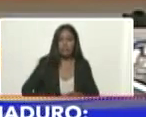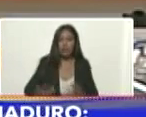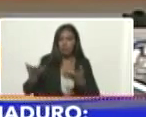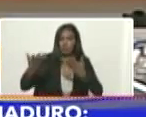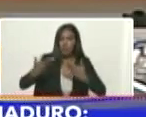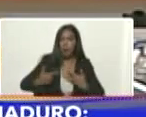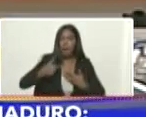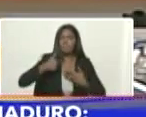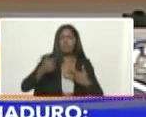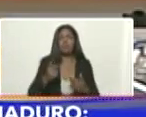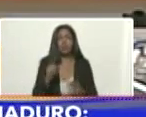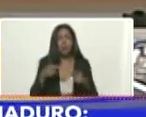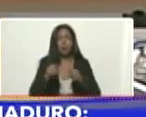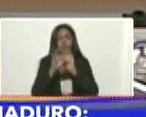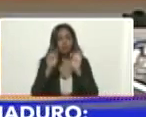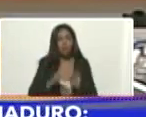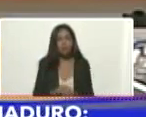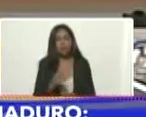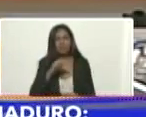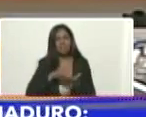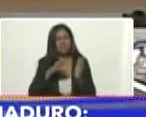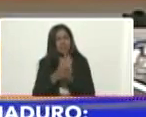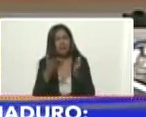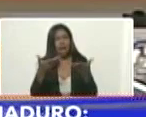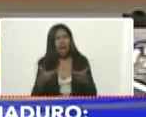¿verdad? ¿Qué es eso?